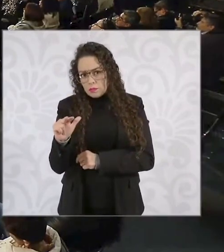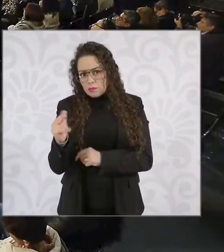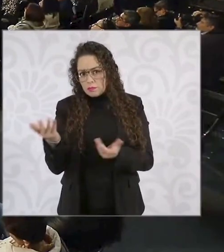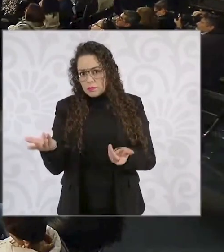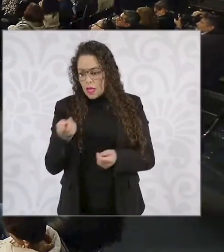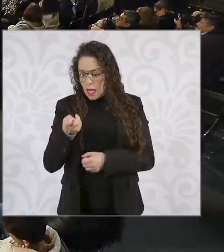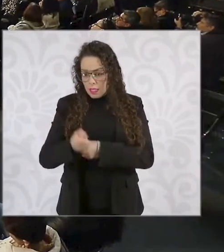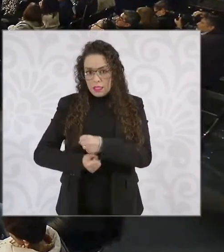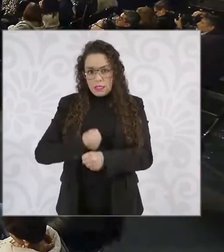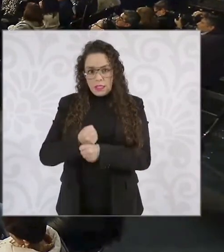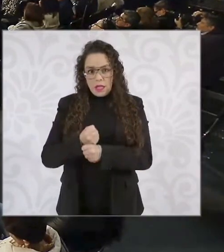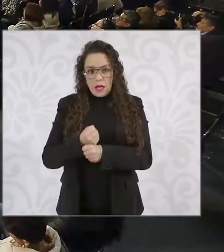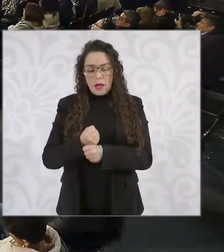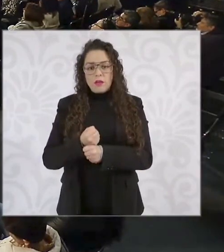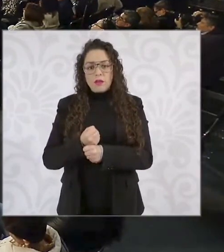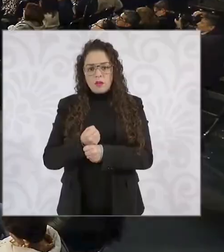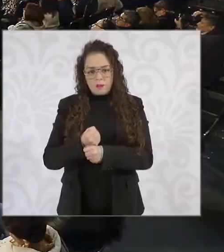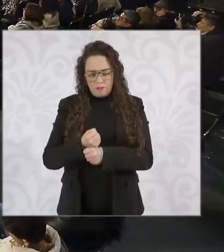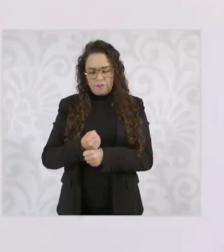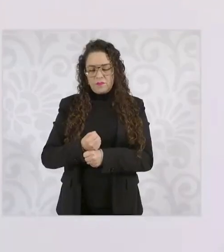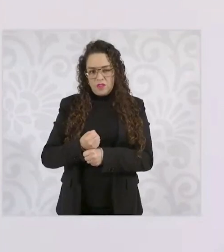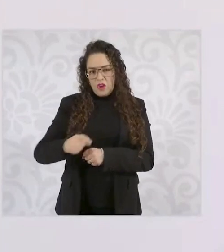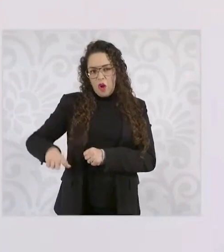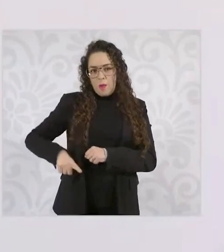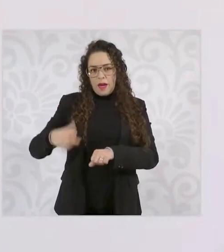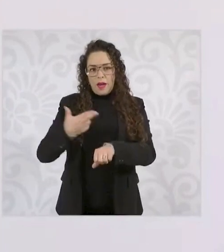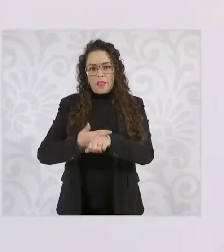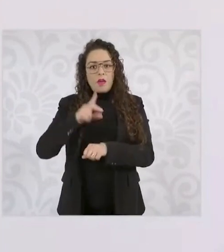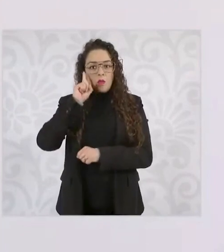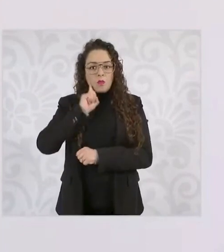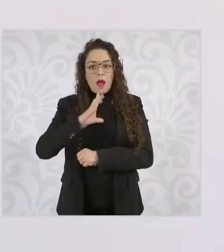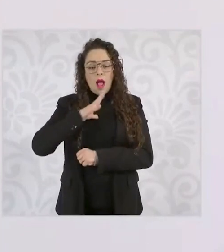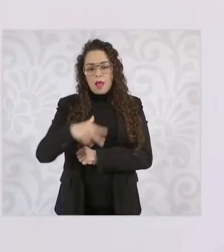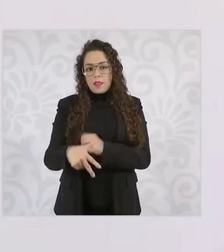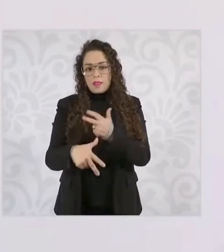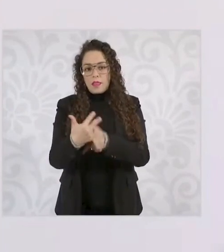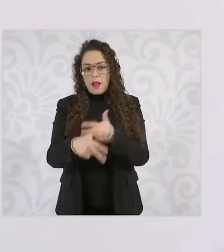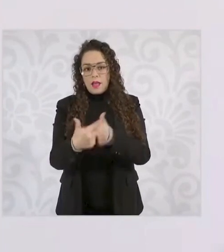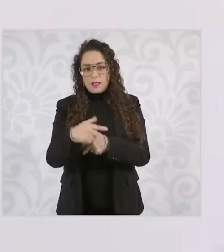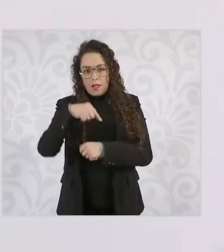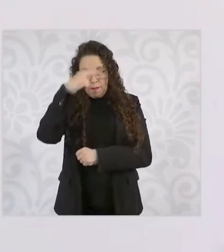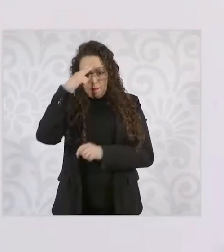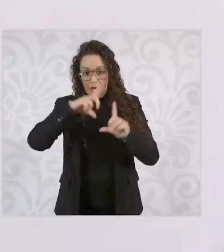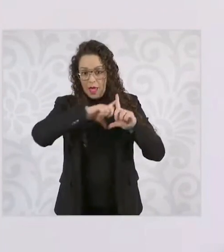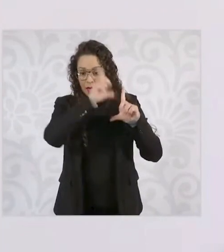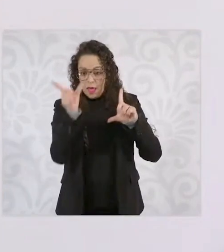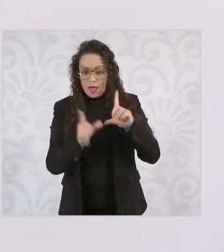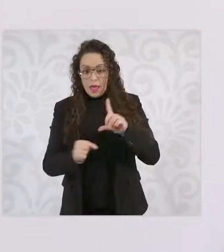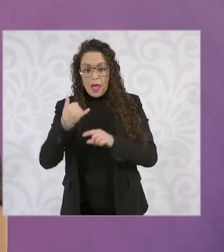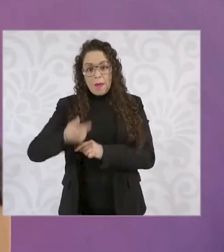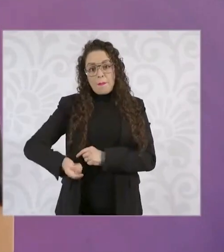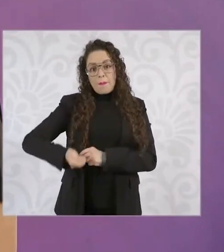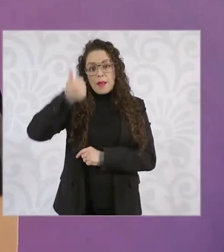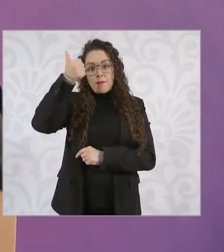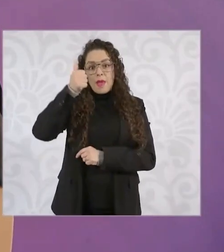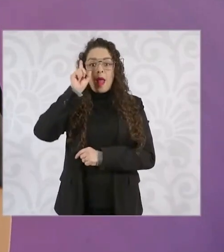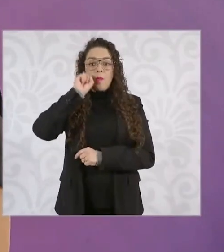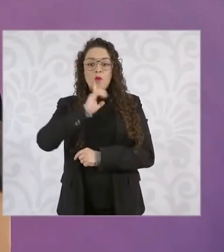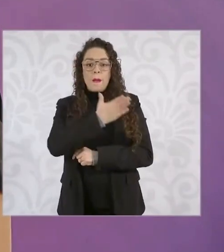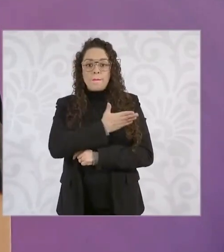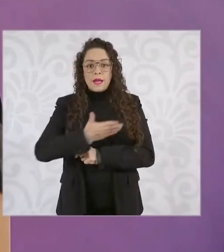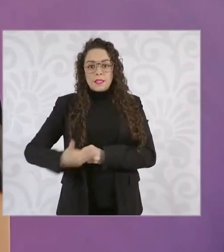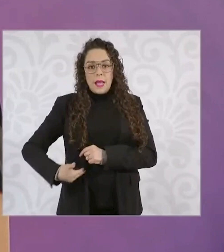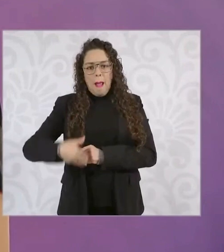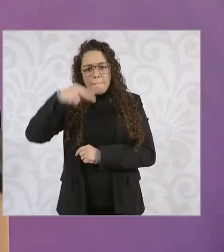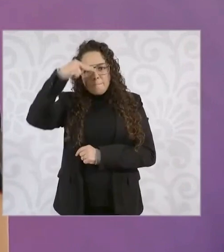año con 13 gobernadoras en nuestro país 13 gobernadoras y la primera presidenta mexicana